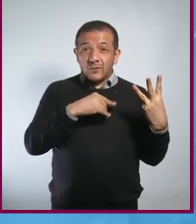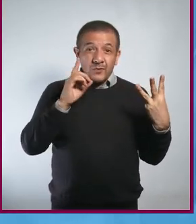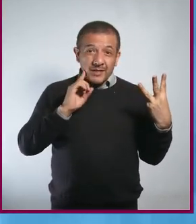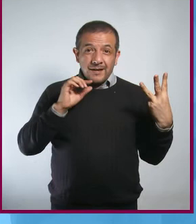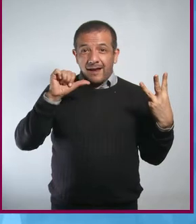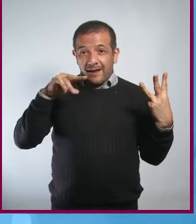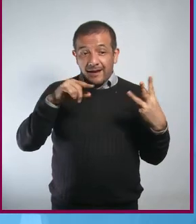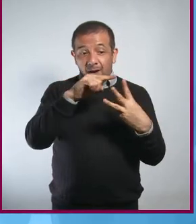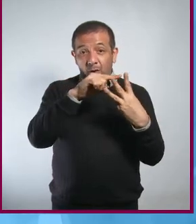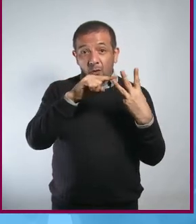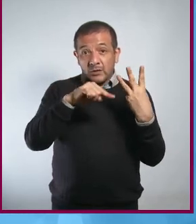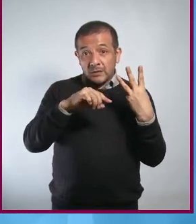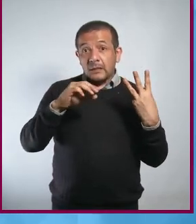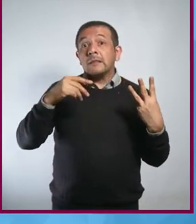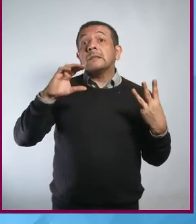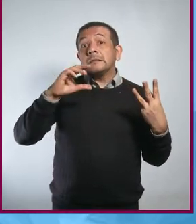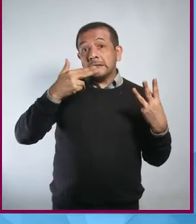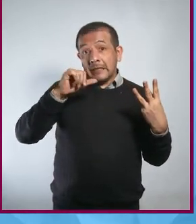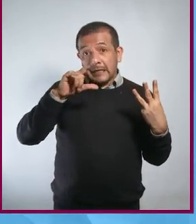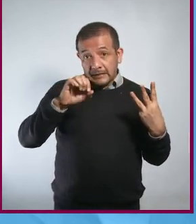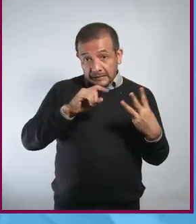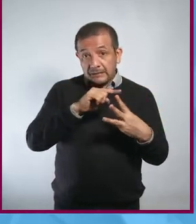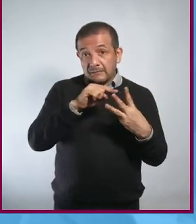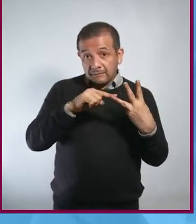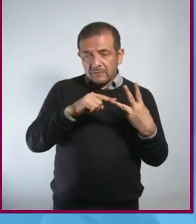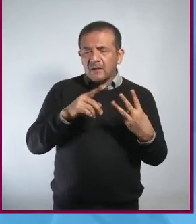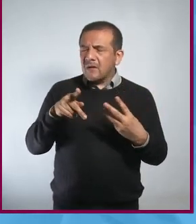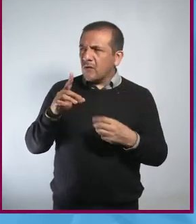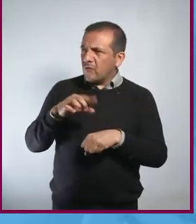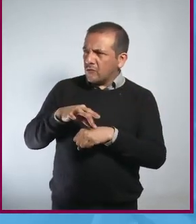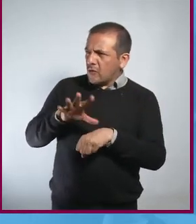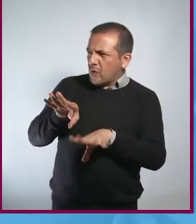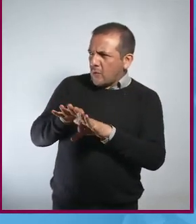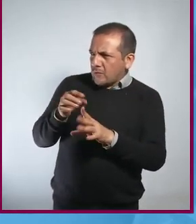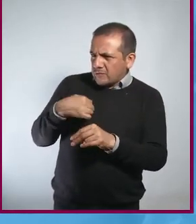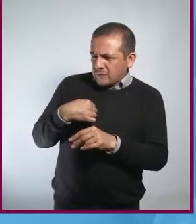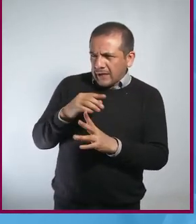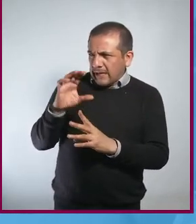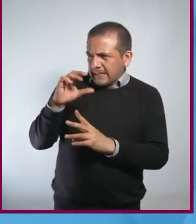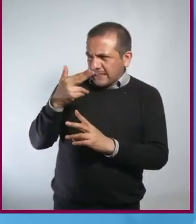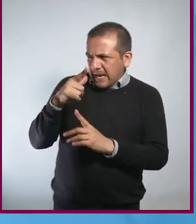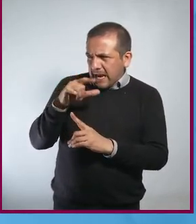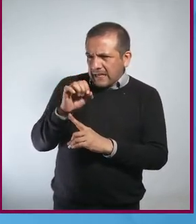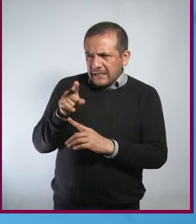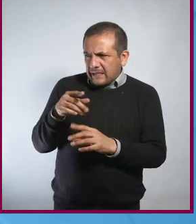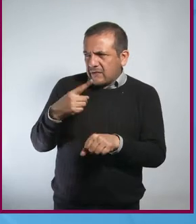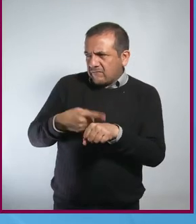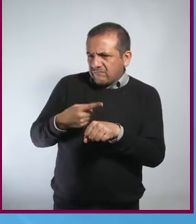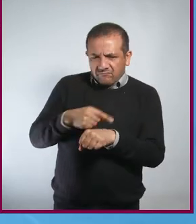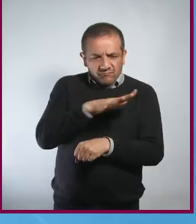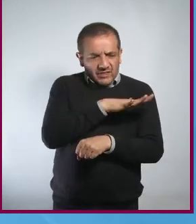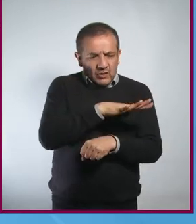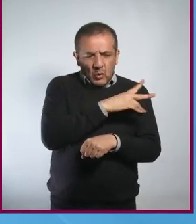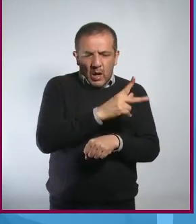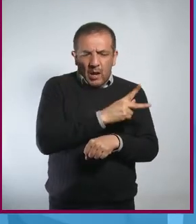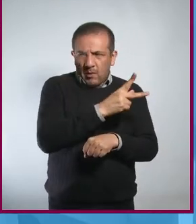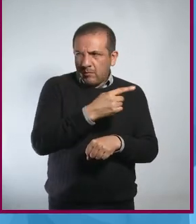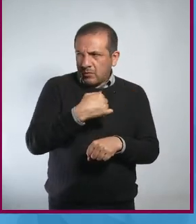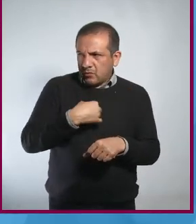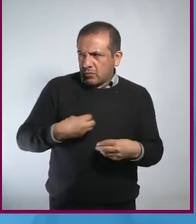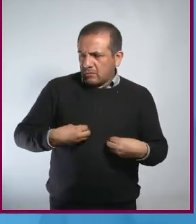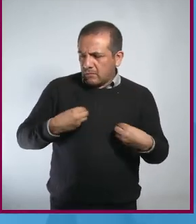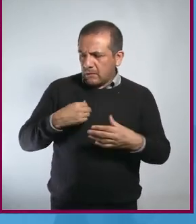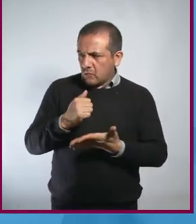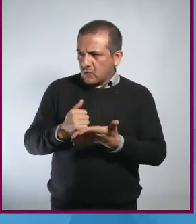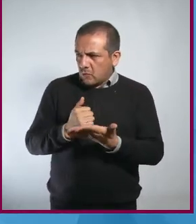ellos tienen la enfermedad de Chagas. Pero, doctor, ¿cómo puede ser? El Chagas es una enfermedad de zonas rurales. Yo vivo